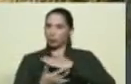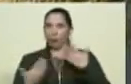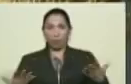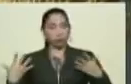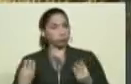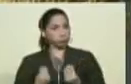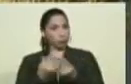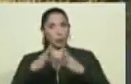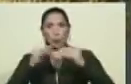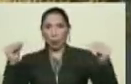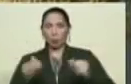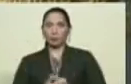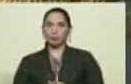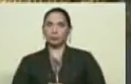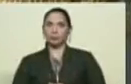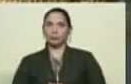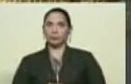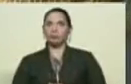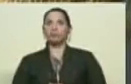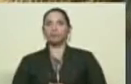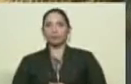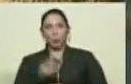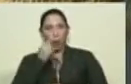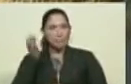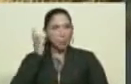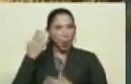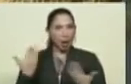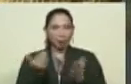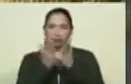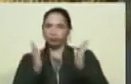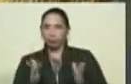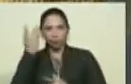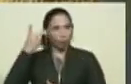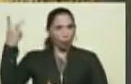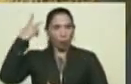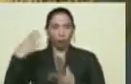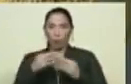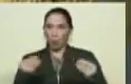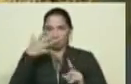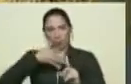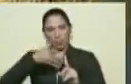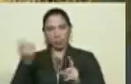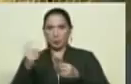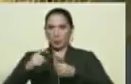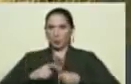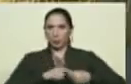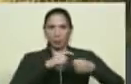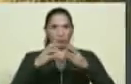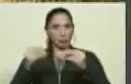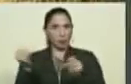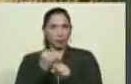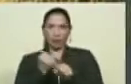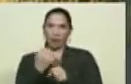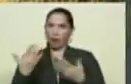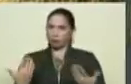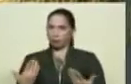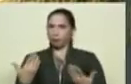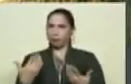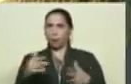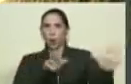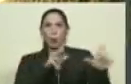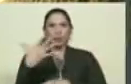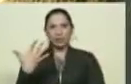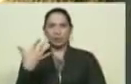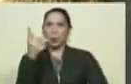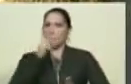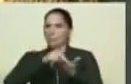pues todos los hombres, las mujeres, estudiantes, profesionales que se han venido incorporando a este hackathon. Estamos hablando más de 85